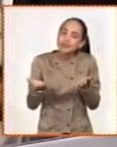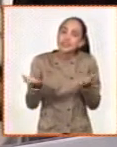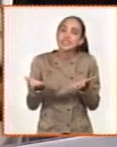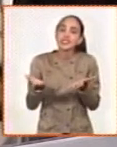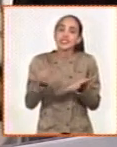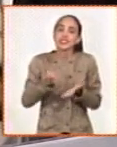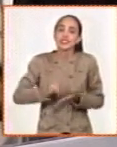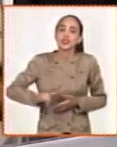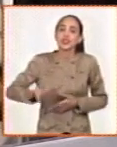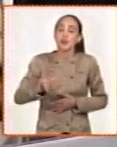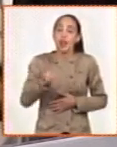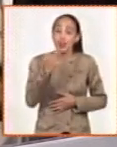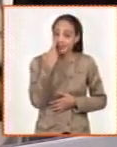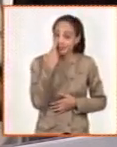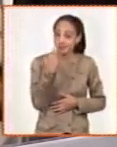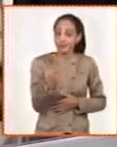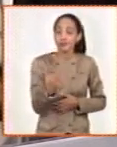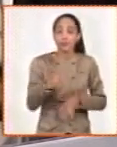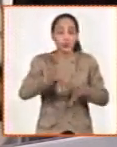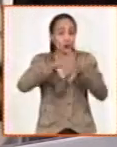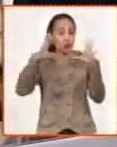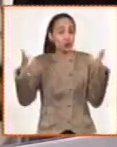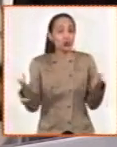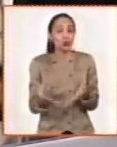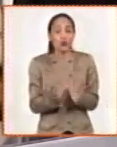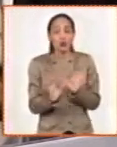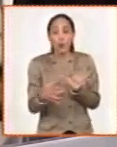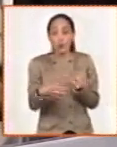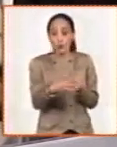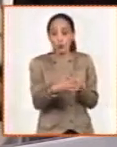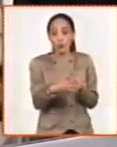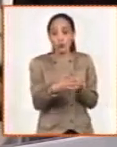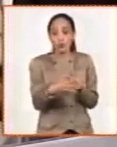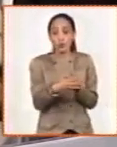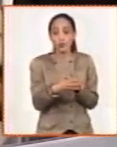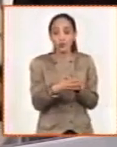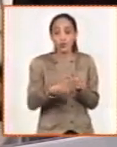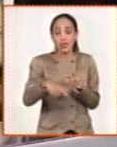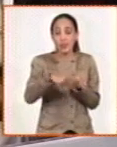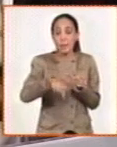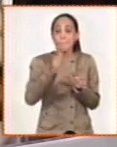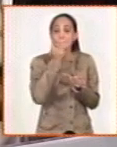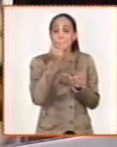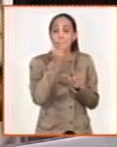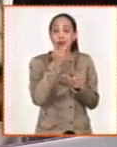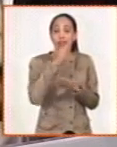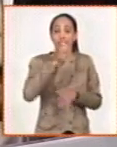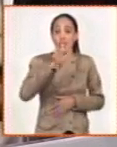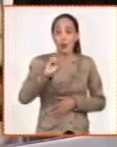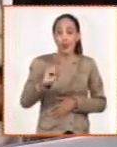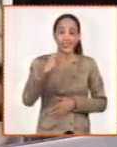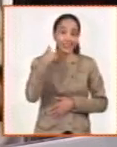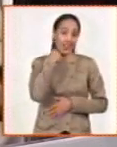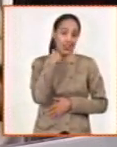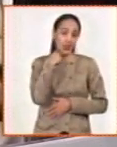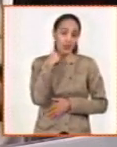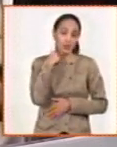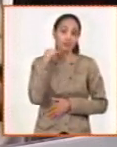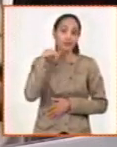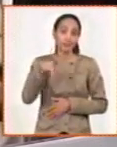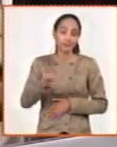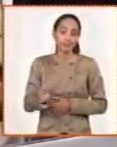sido reconocido a todos esos grupos y a todas mis luchas de más de 40 años a favor